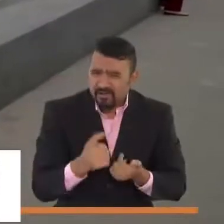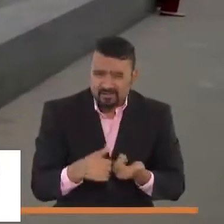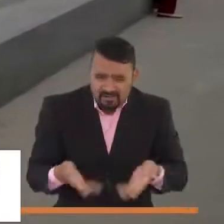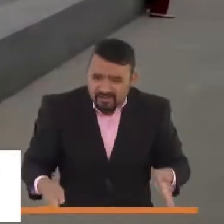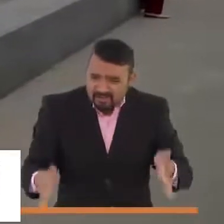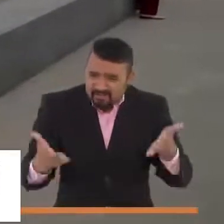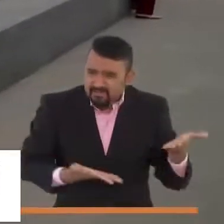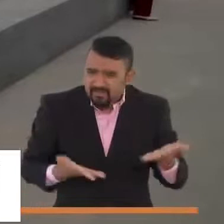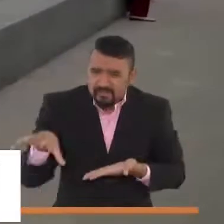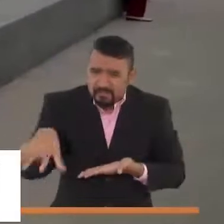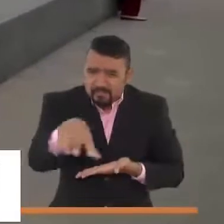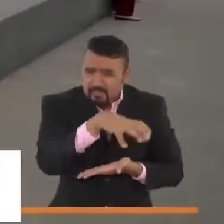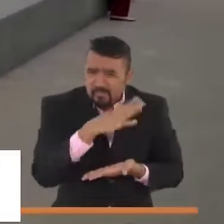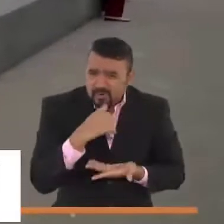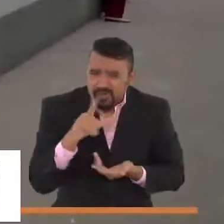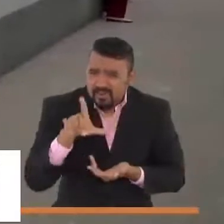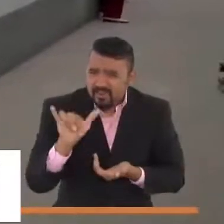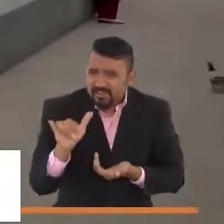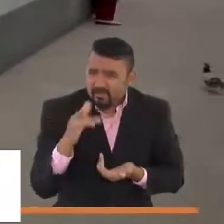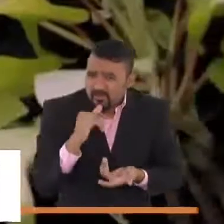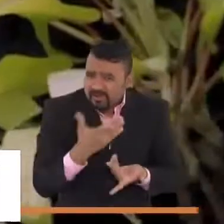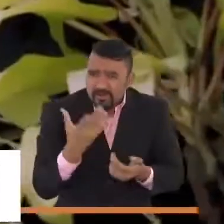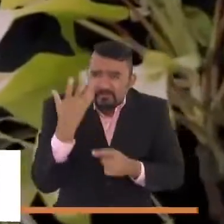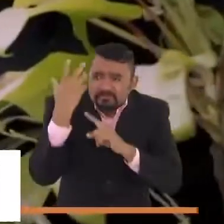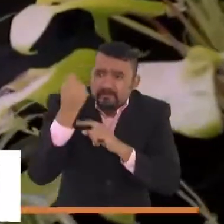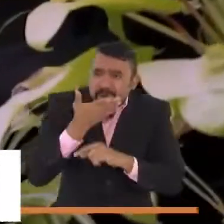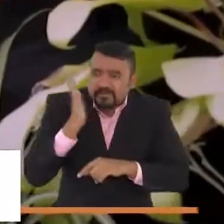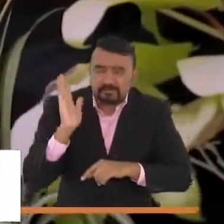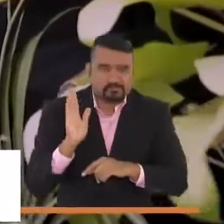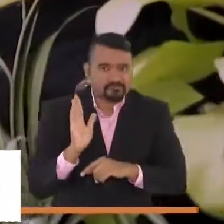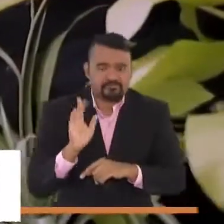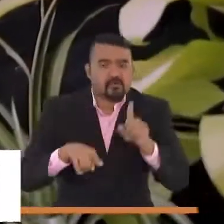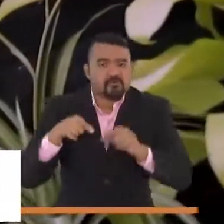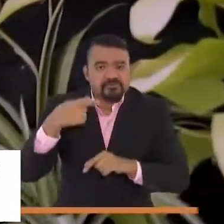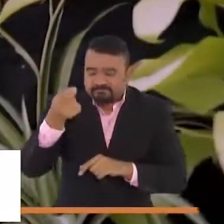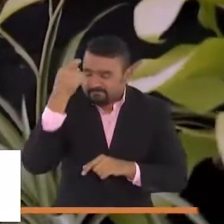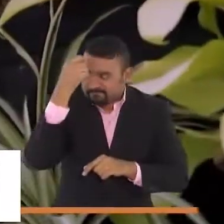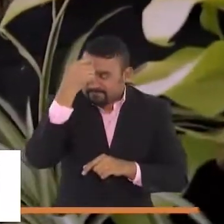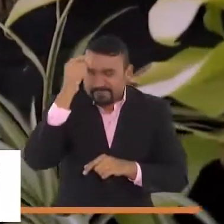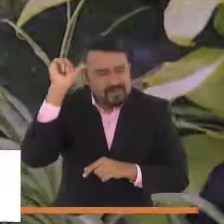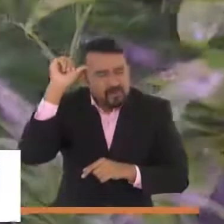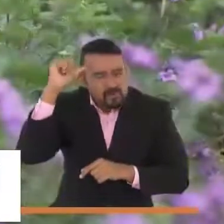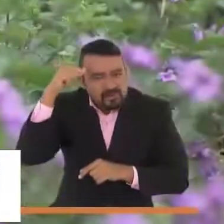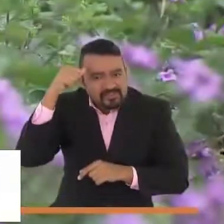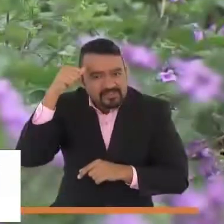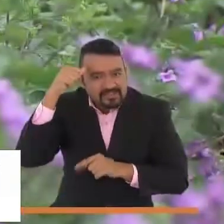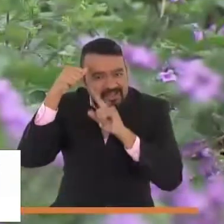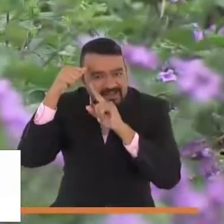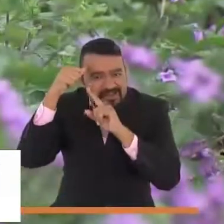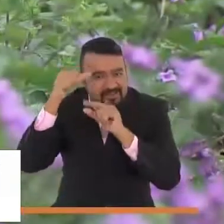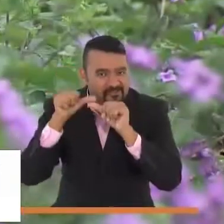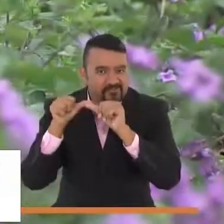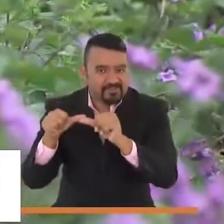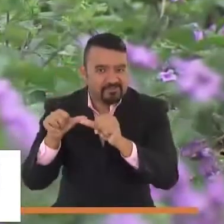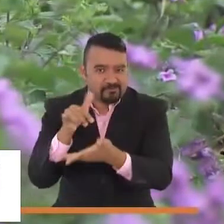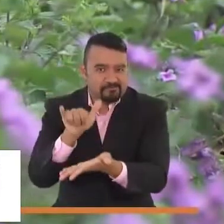comunidad envigadeña siente este espacio público como el tradicional pasaje de ley. Entonces no se le cambia el nombre,